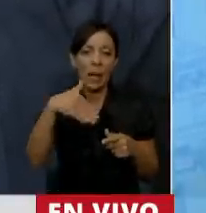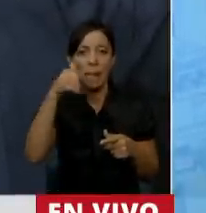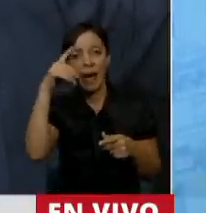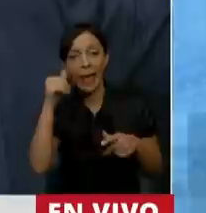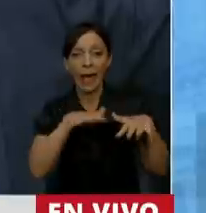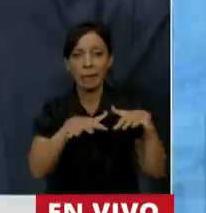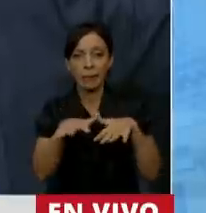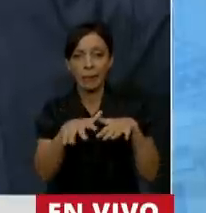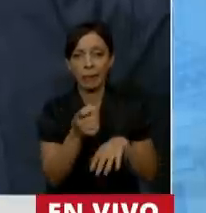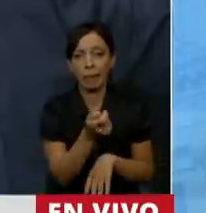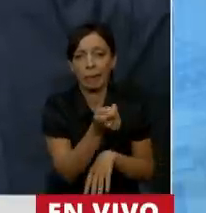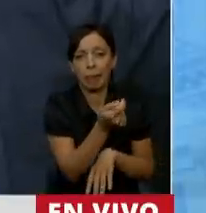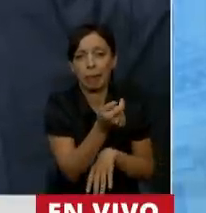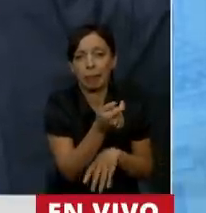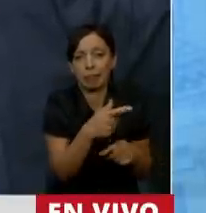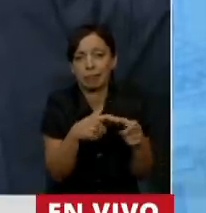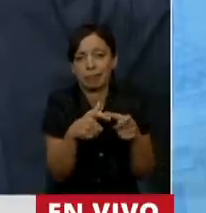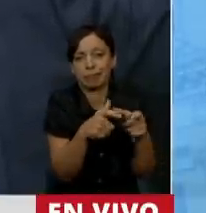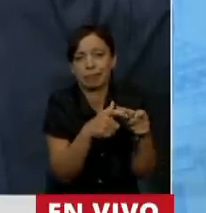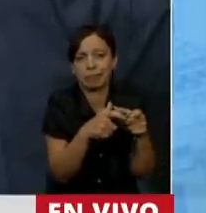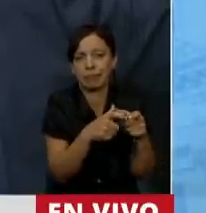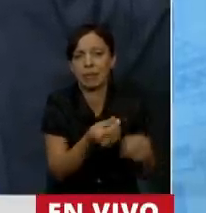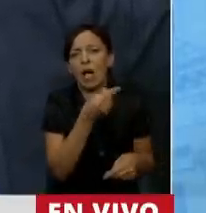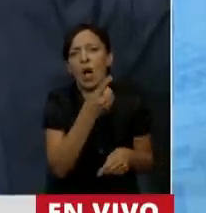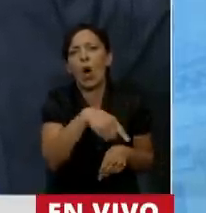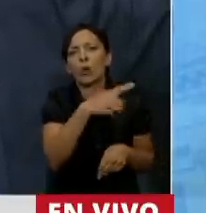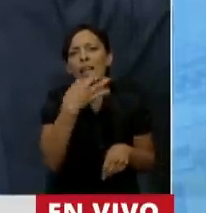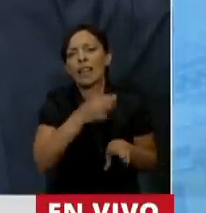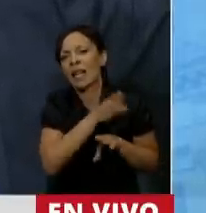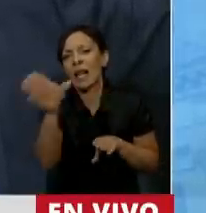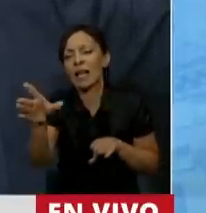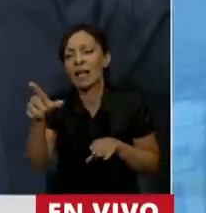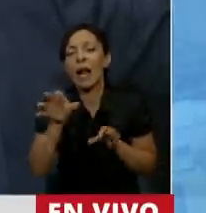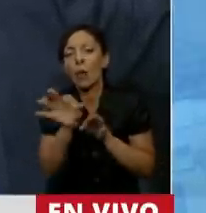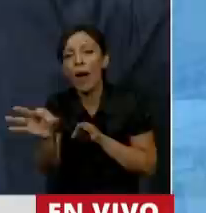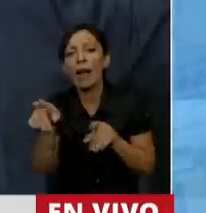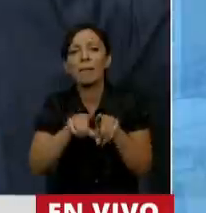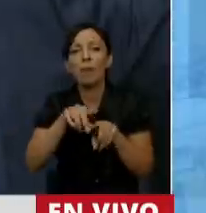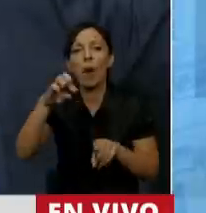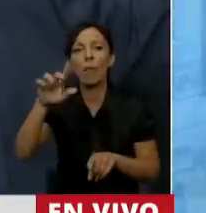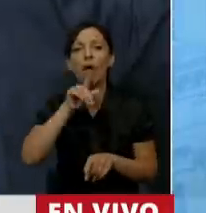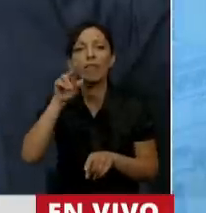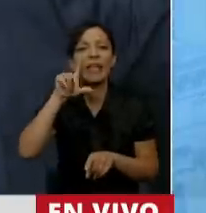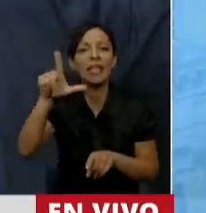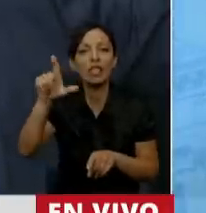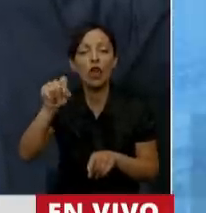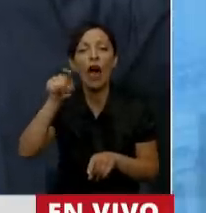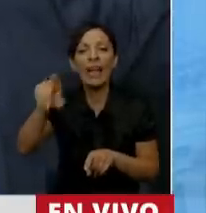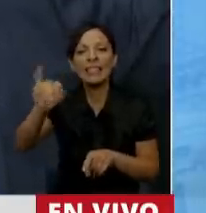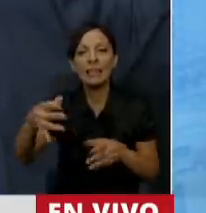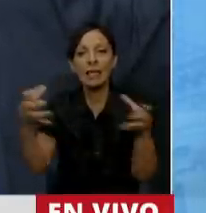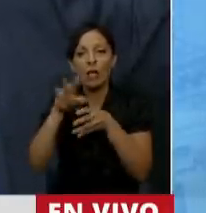simple charquito, es un simple charquito. Ustedes tienen que ir a localidades como El Potrillo, donde la comunidad